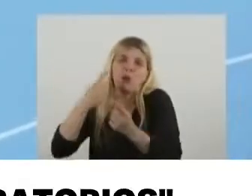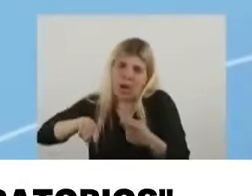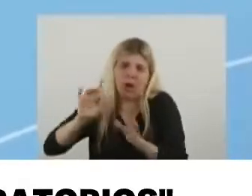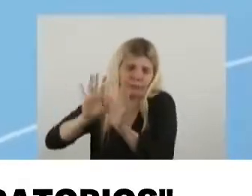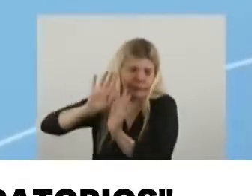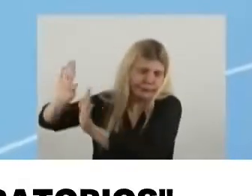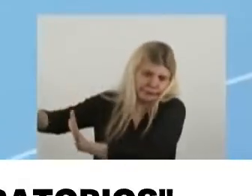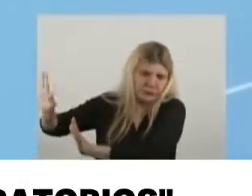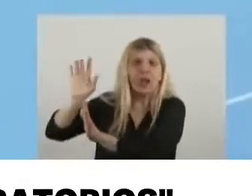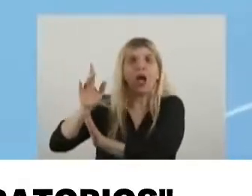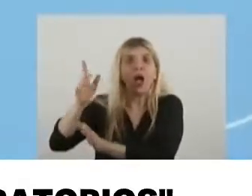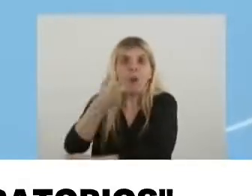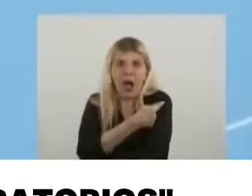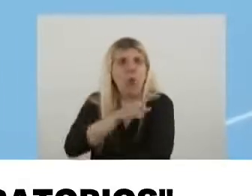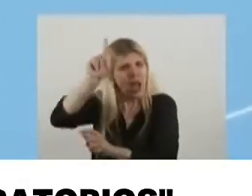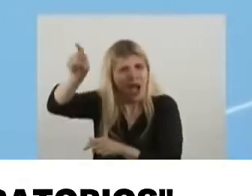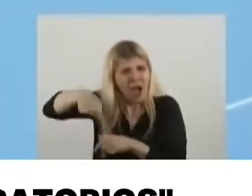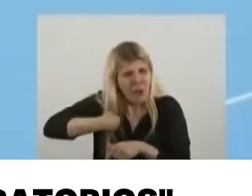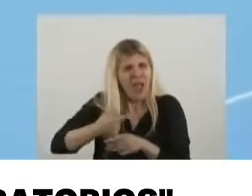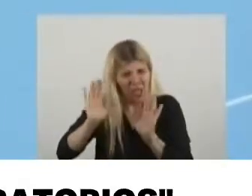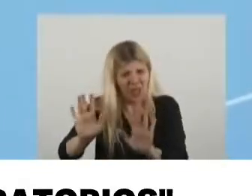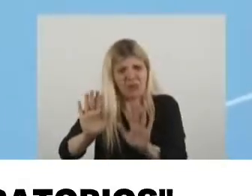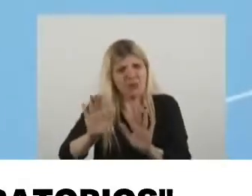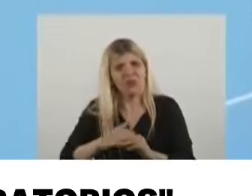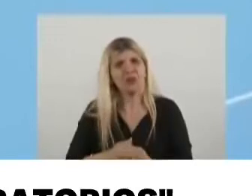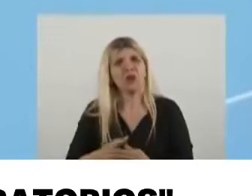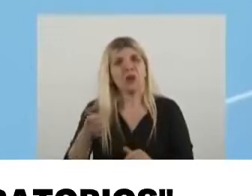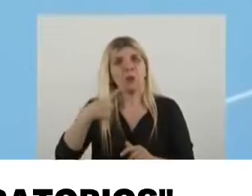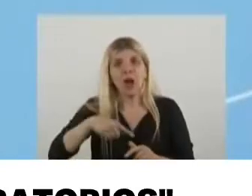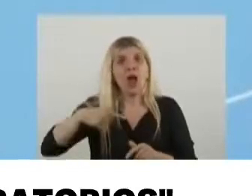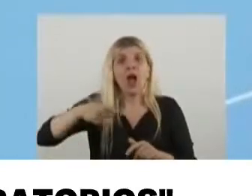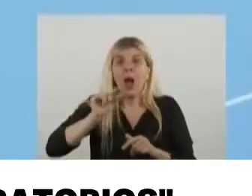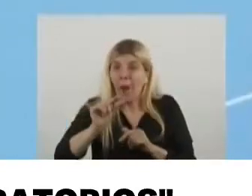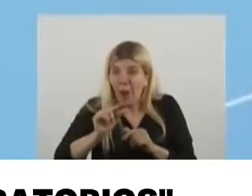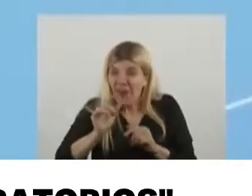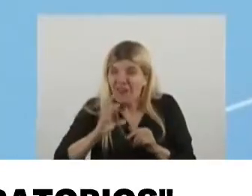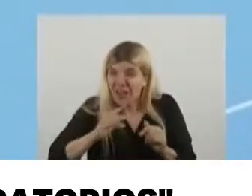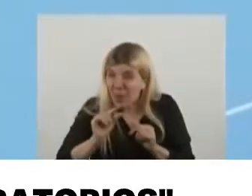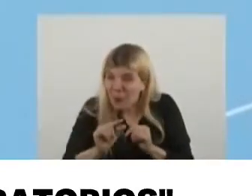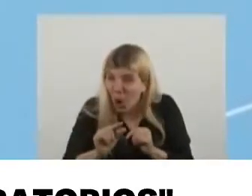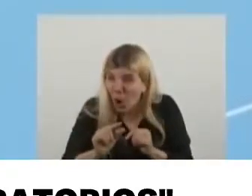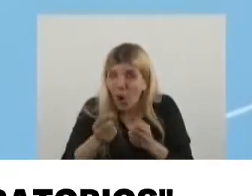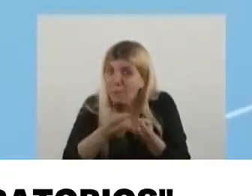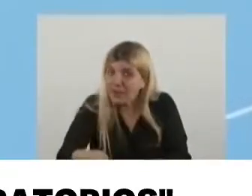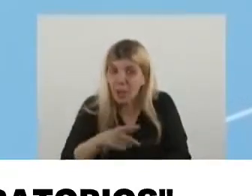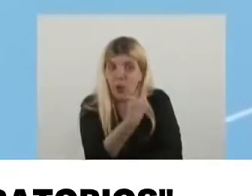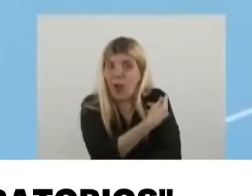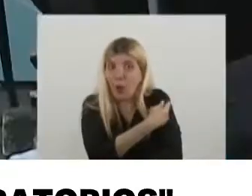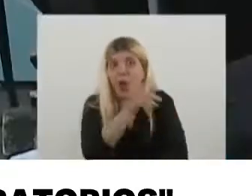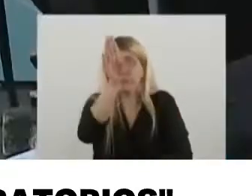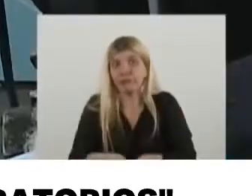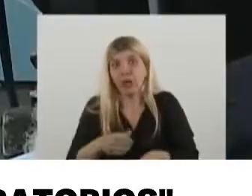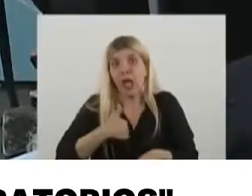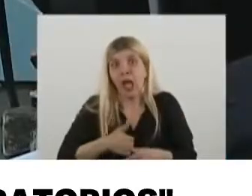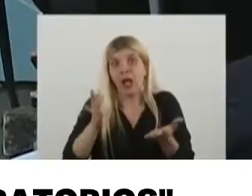y en breve nosotros empezaremos a vacunar a los argentinos es esencial primero a los